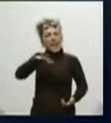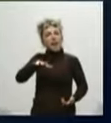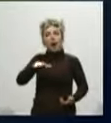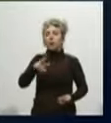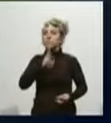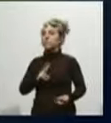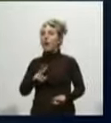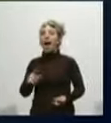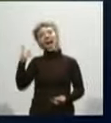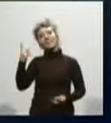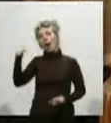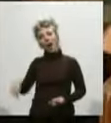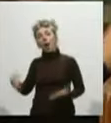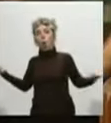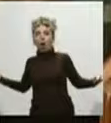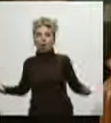baja?